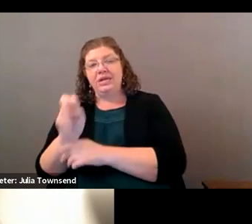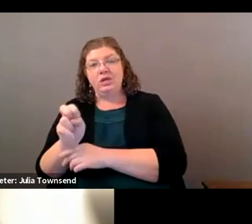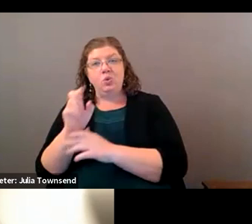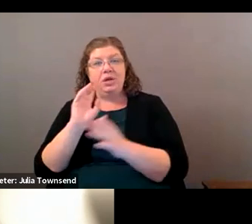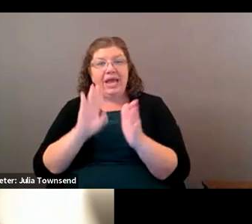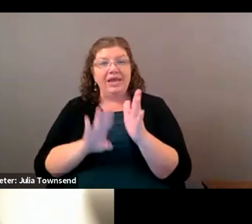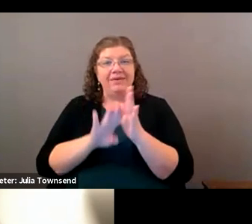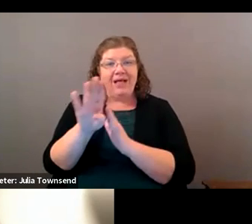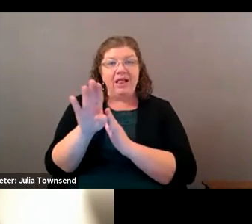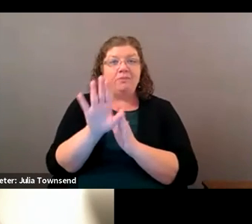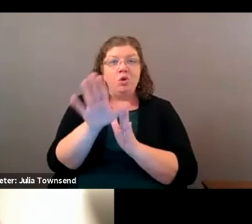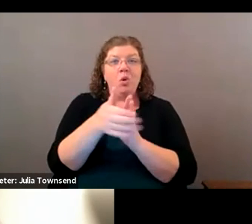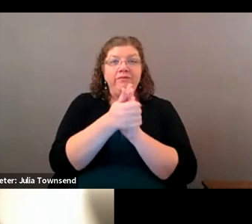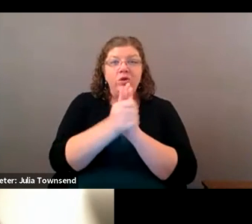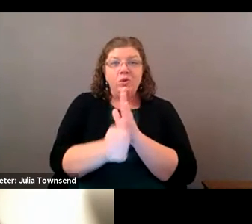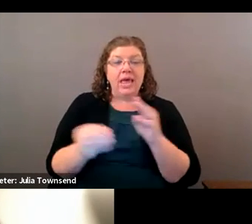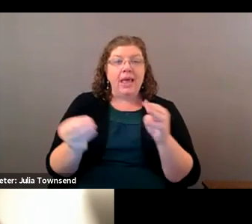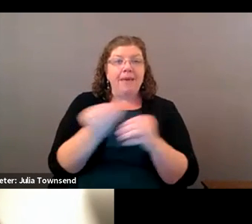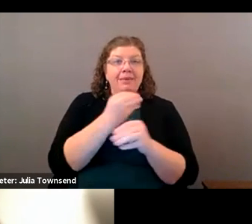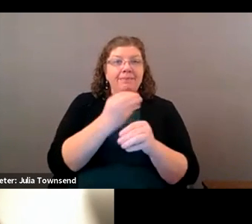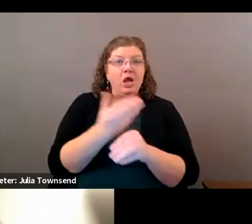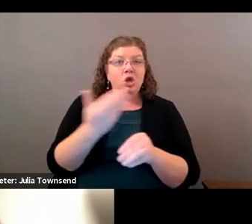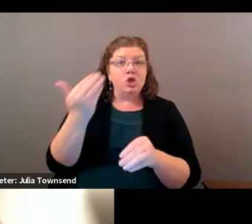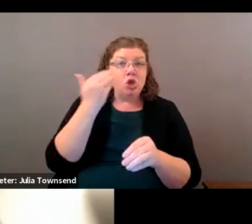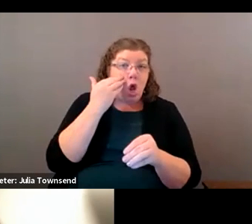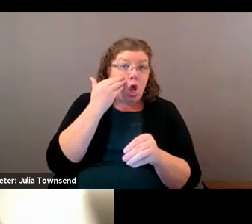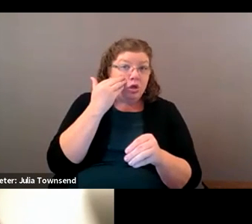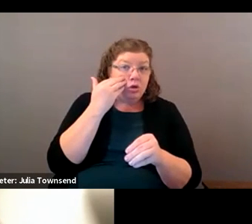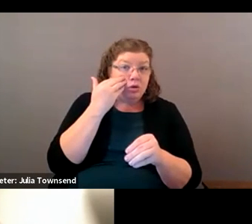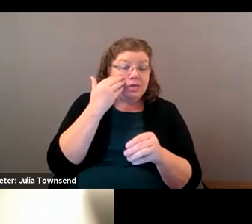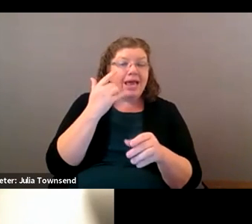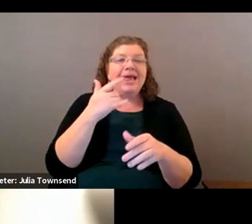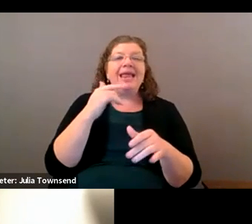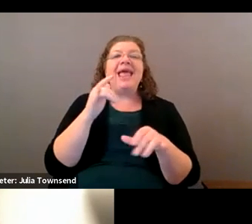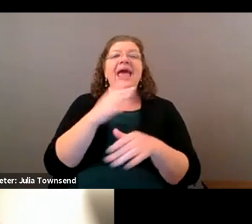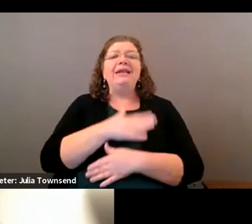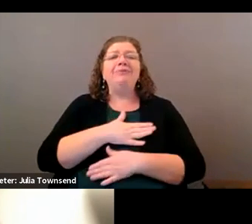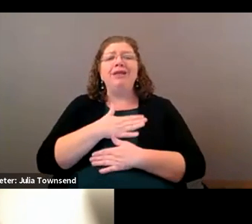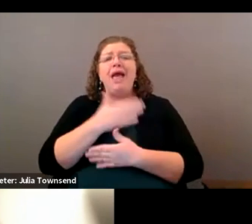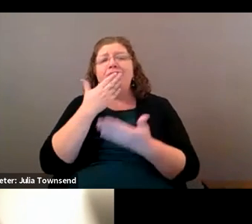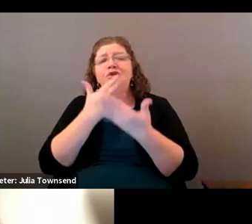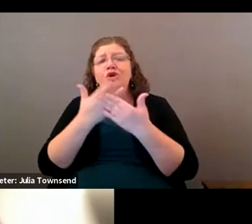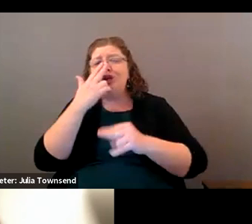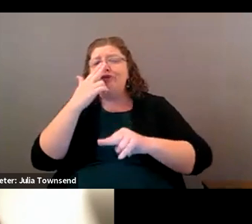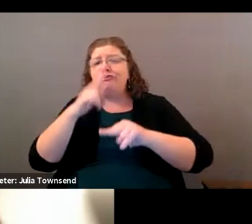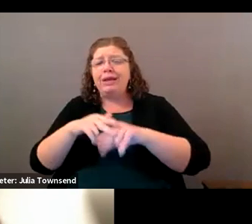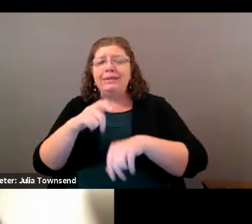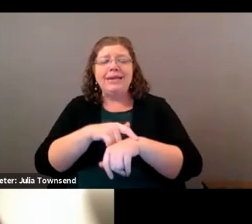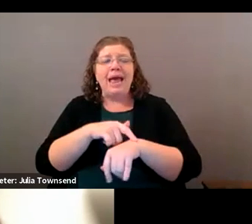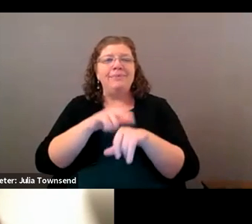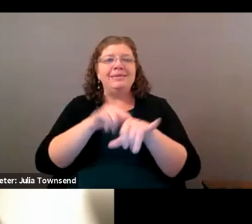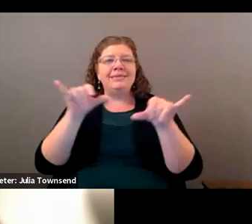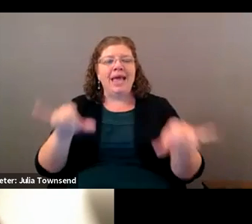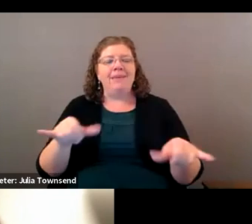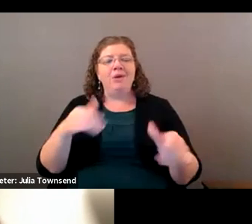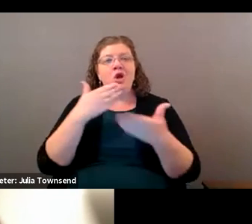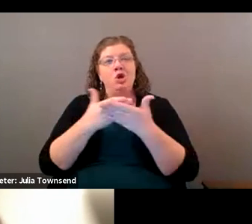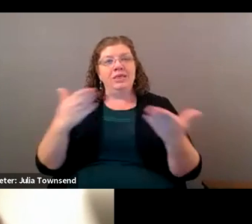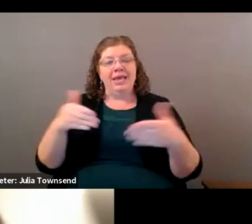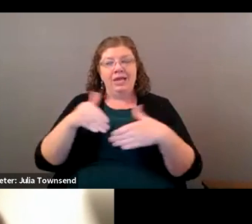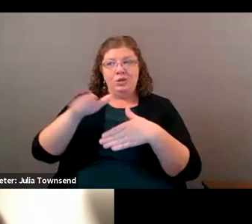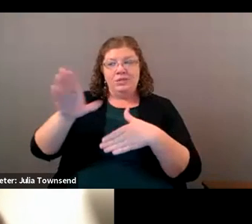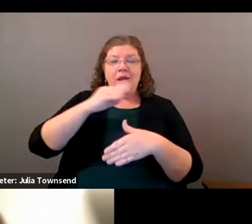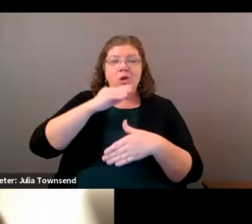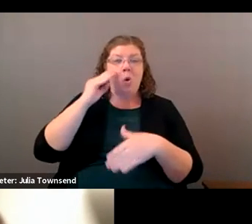matemáticos, pero a la vez divertirse. Y esto es algo muy, un mensaje bonito para enviar a casa. La